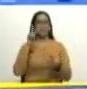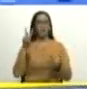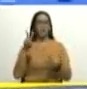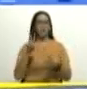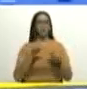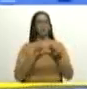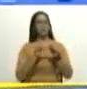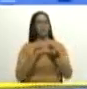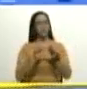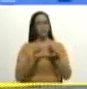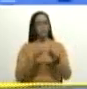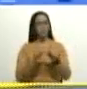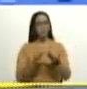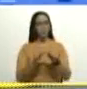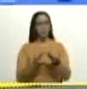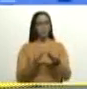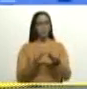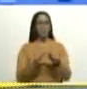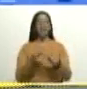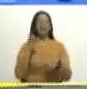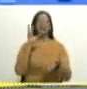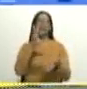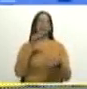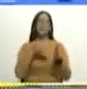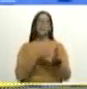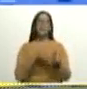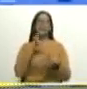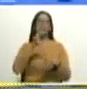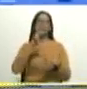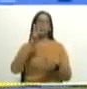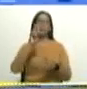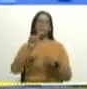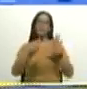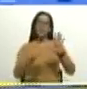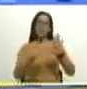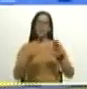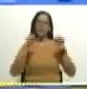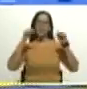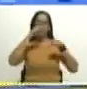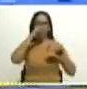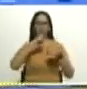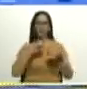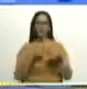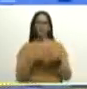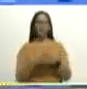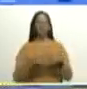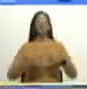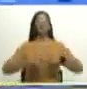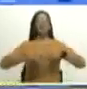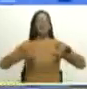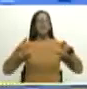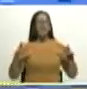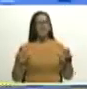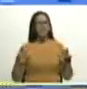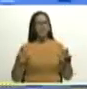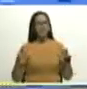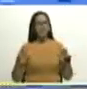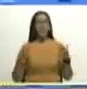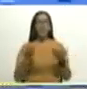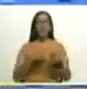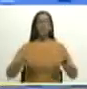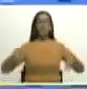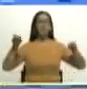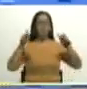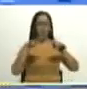mantuvo en 3.326. Este año la tendencia es creciente en los